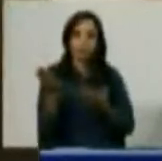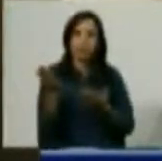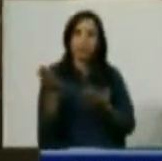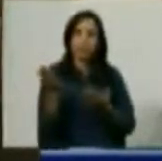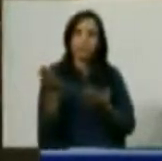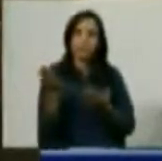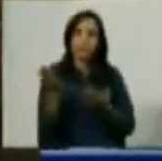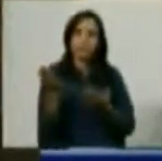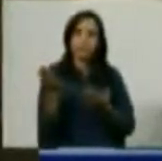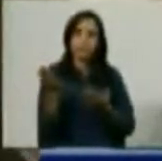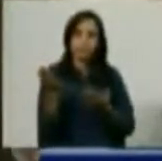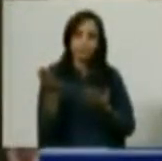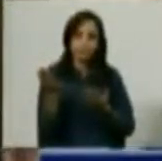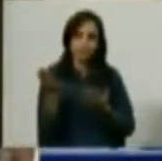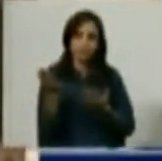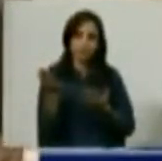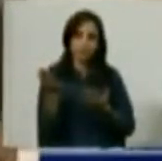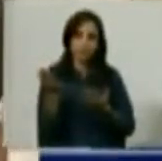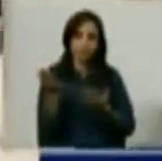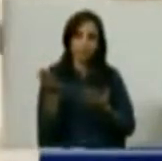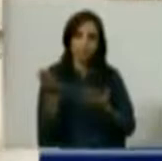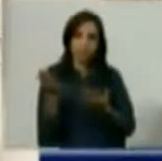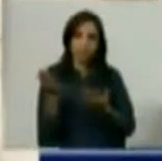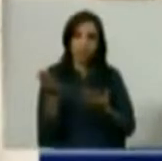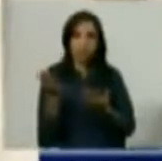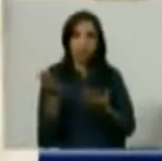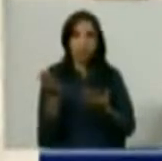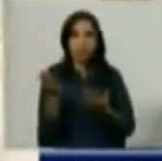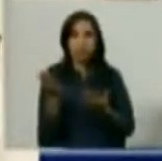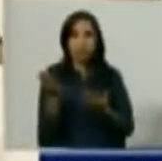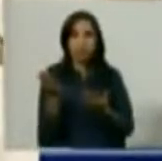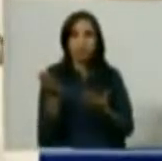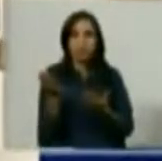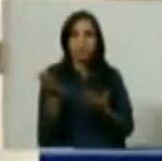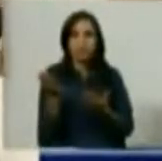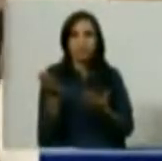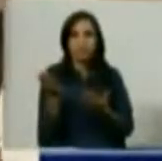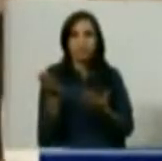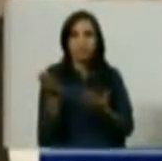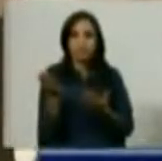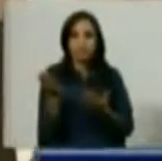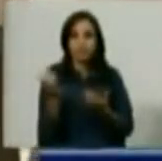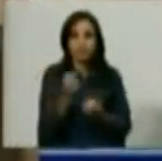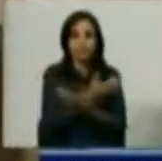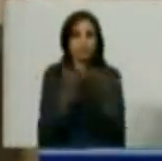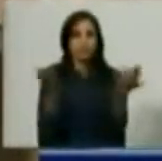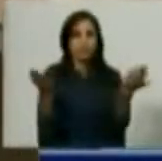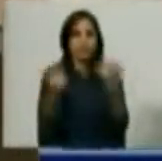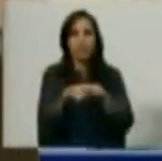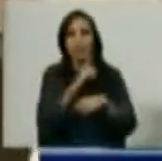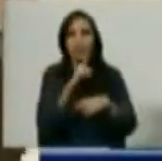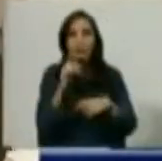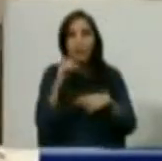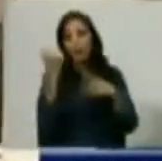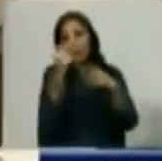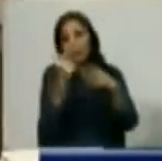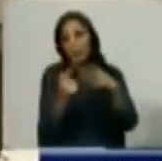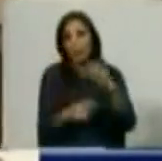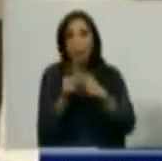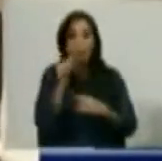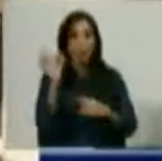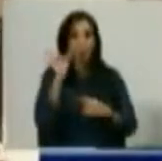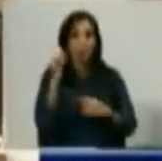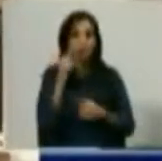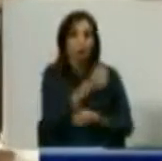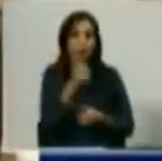alférez Pineda poveda Alejandro Guardia Marina Delgado Suárez César Guardia Marina Andrade Martínez